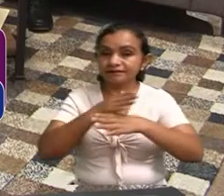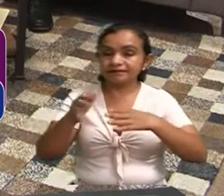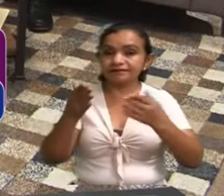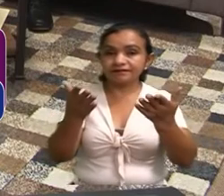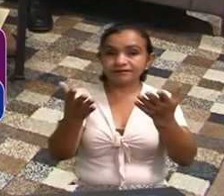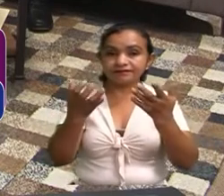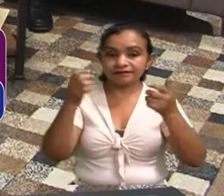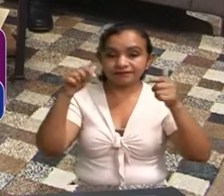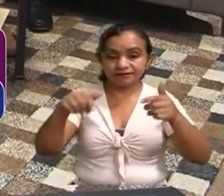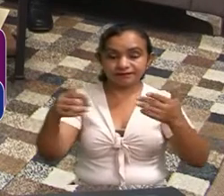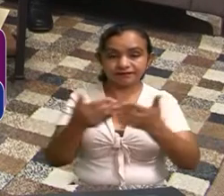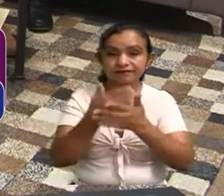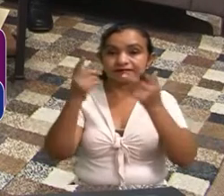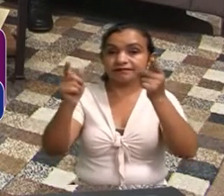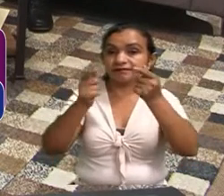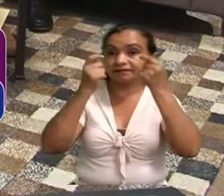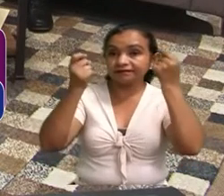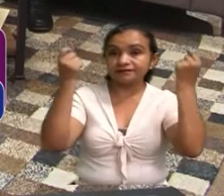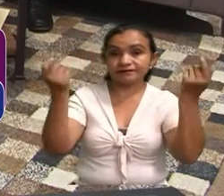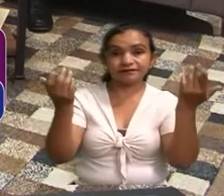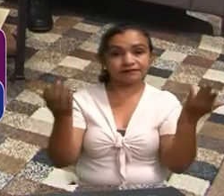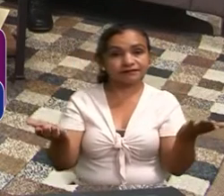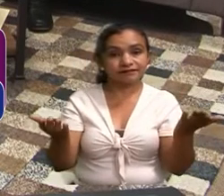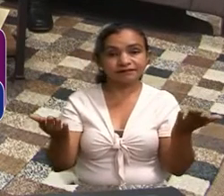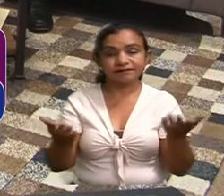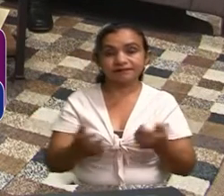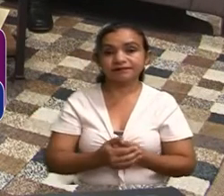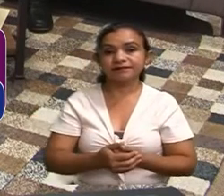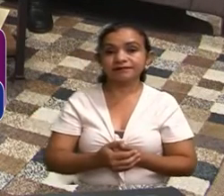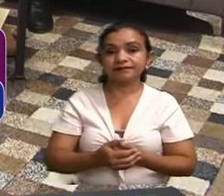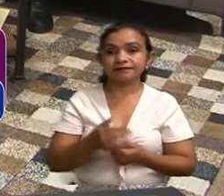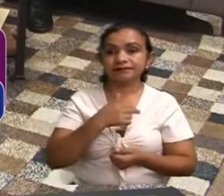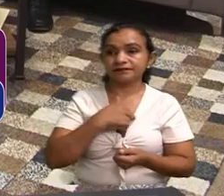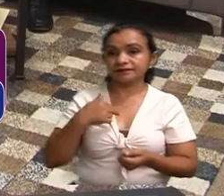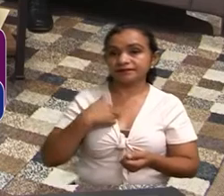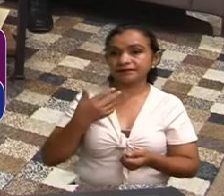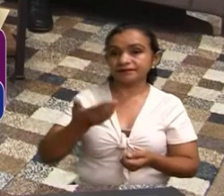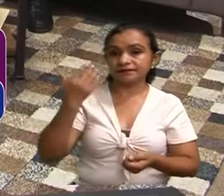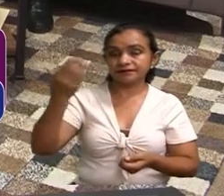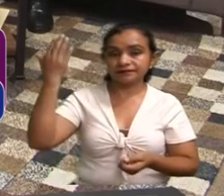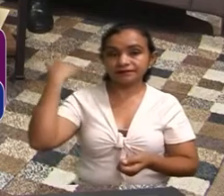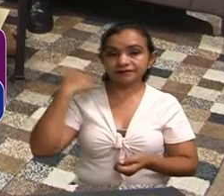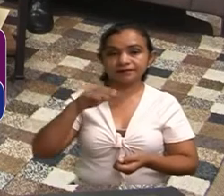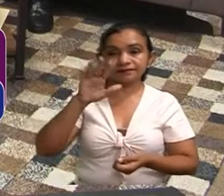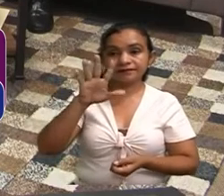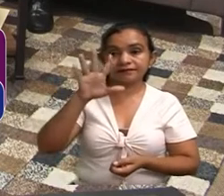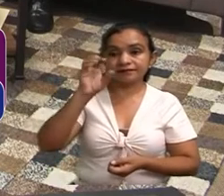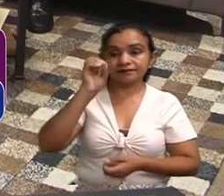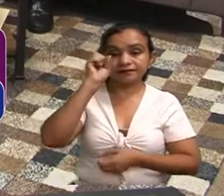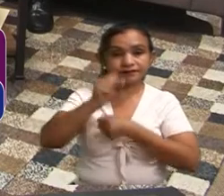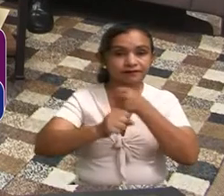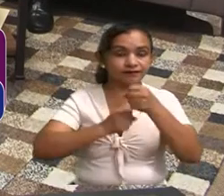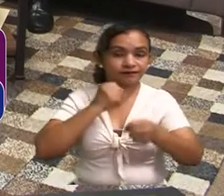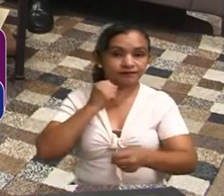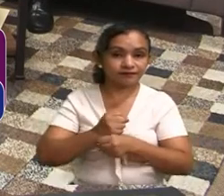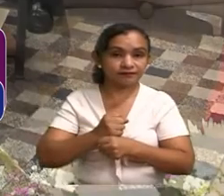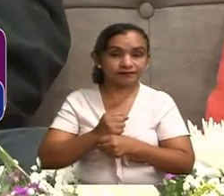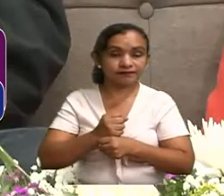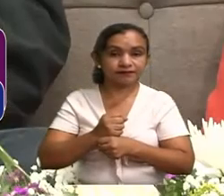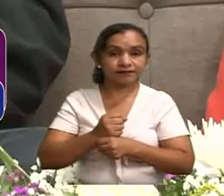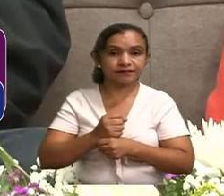en estos días estamos celebrando, por ejemplo, lo que pasó en aquellos momentos. Entonces, hace 50 años, que es el programa